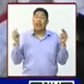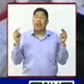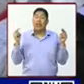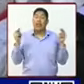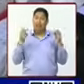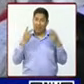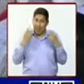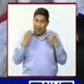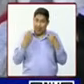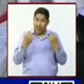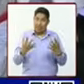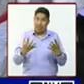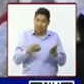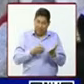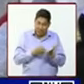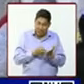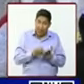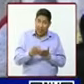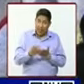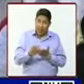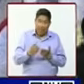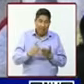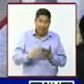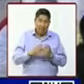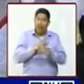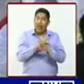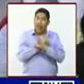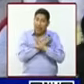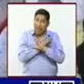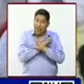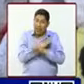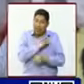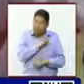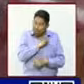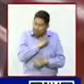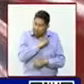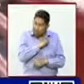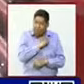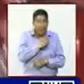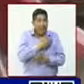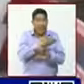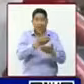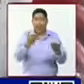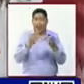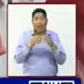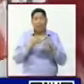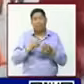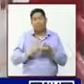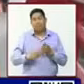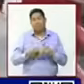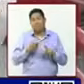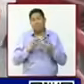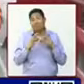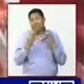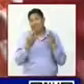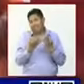demos sinceridad, cariño, afecto a todos nuestros seres queridos.